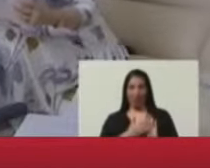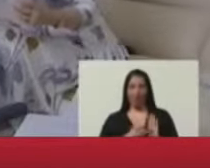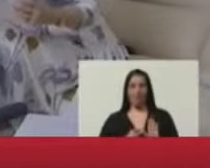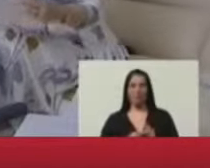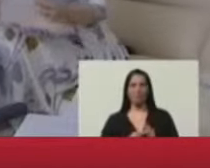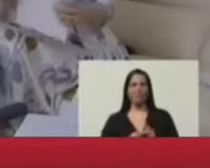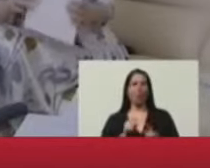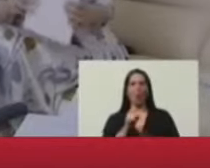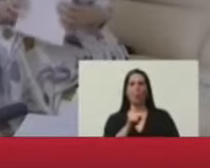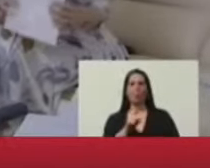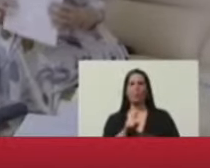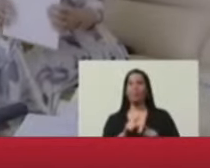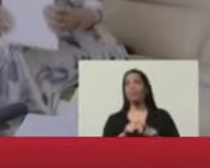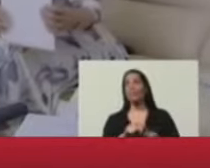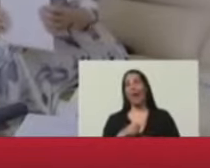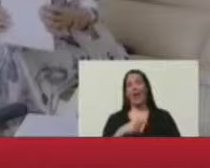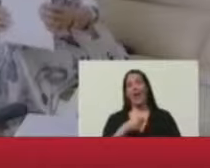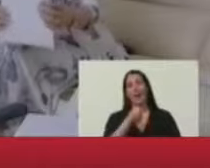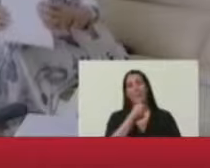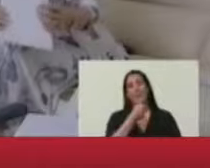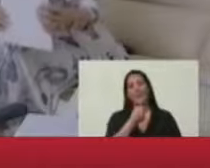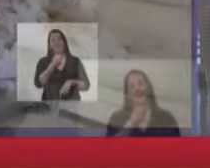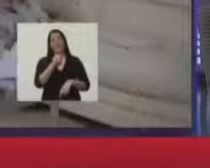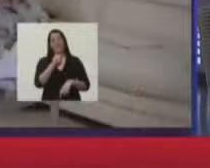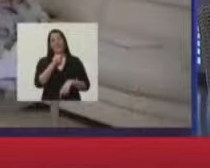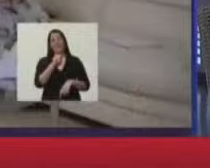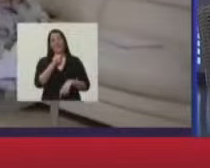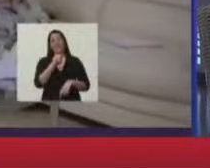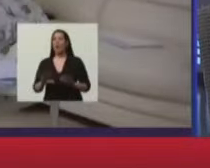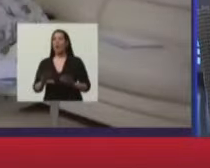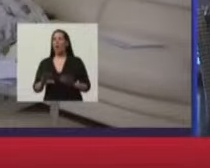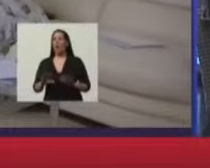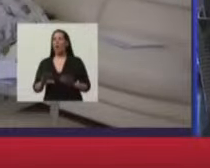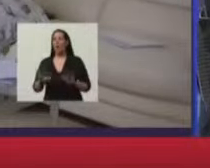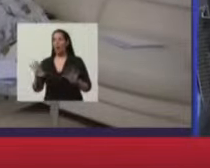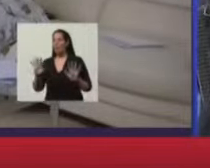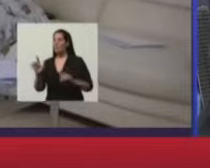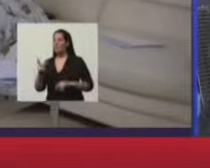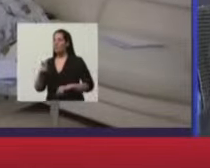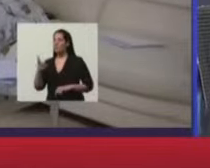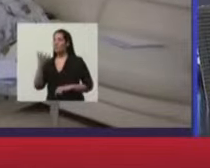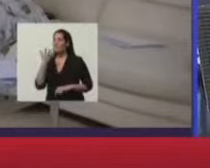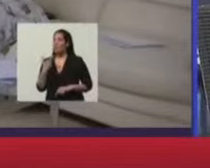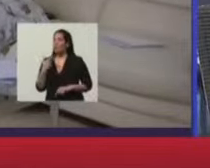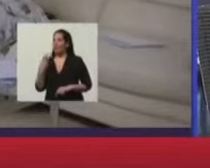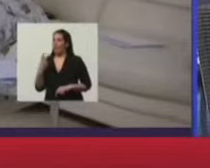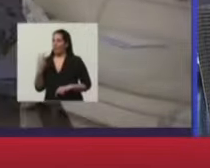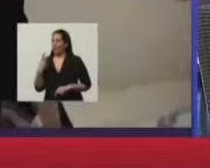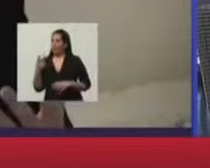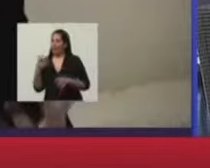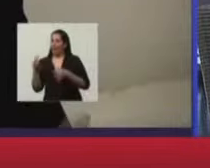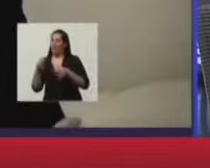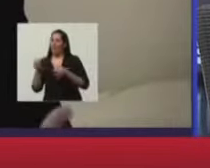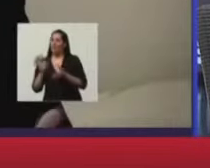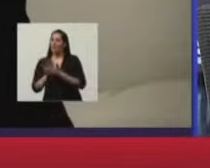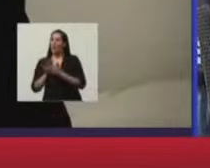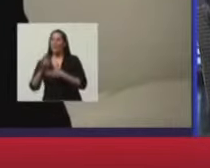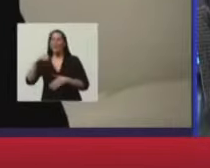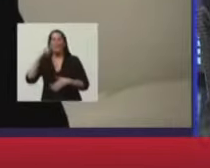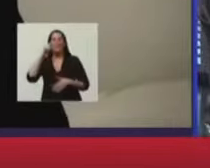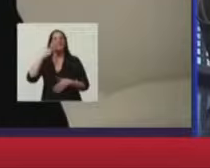Transcribieron mal, como hace la prensa argentina, informa mal. No, decíamos que Cristina es insoportable en todos los idiomas, ¿no? Pero en inglés es